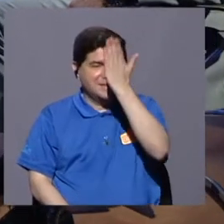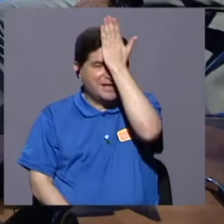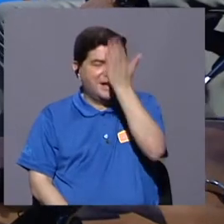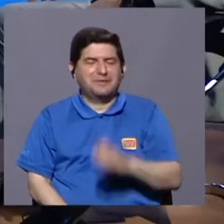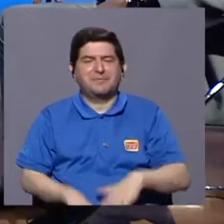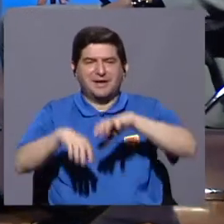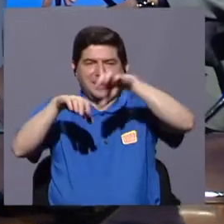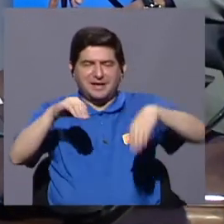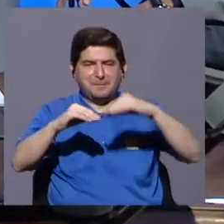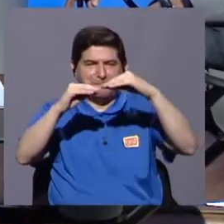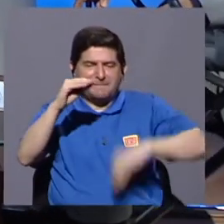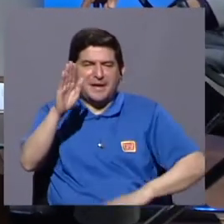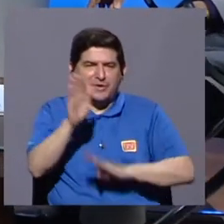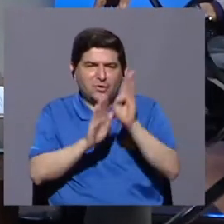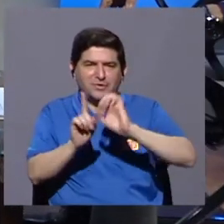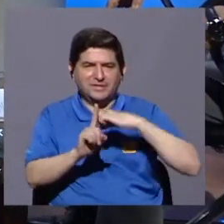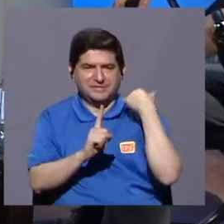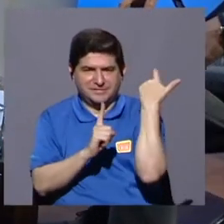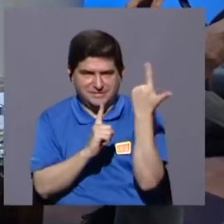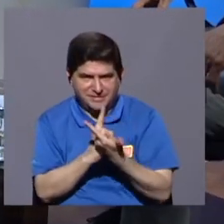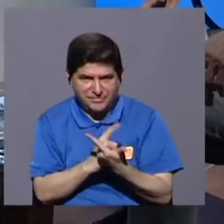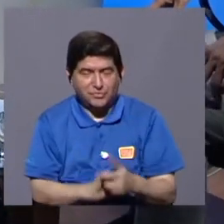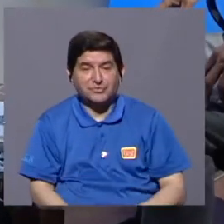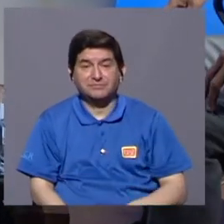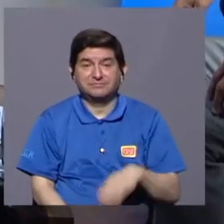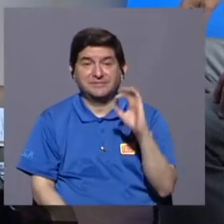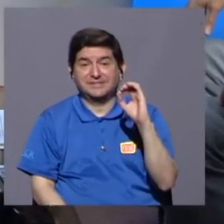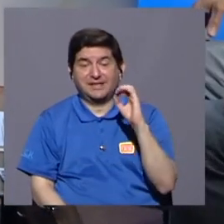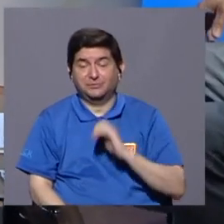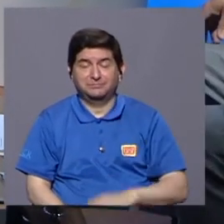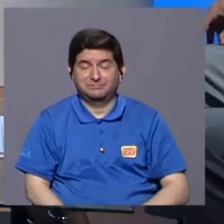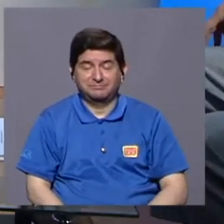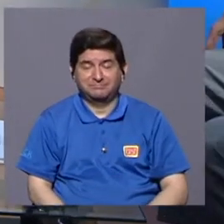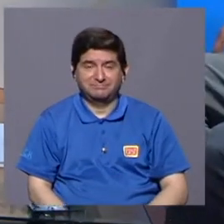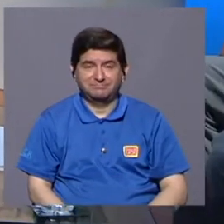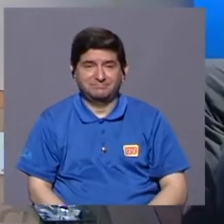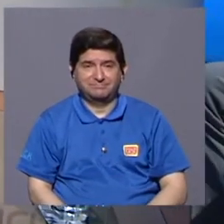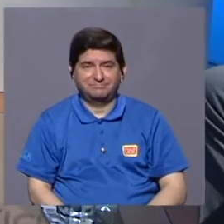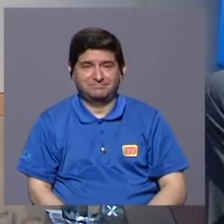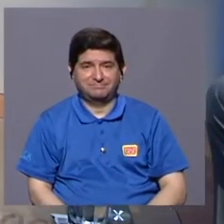con el menor índice de desarrollo social, es cero. Entonces,